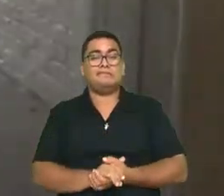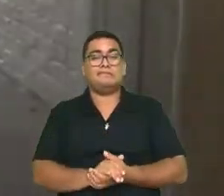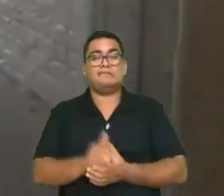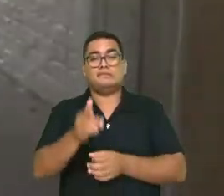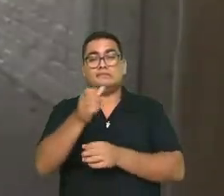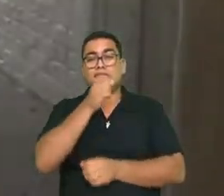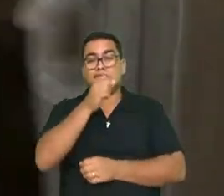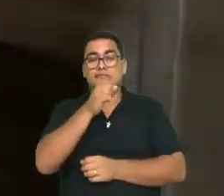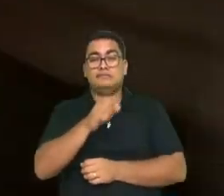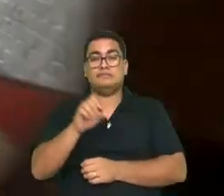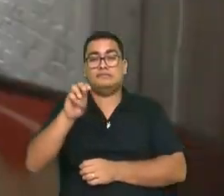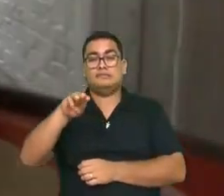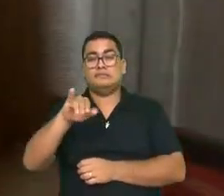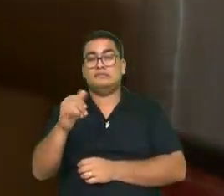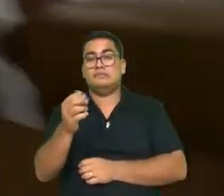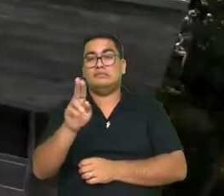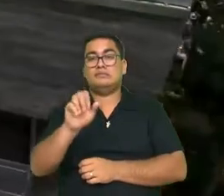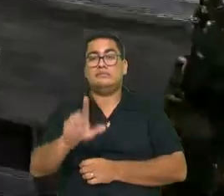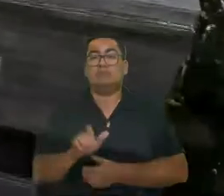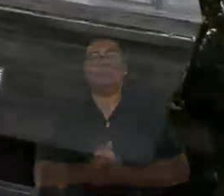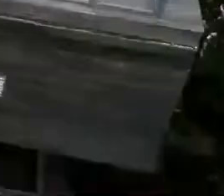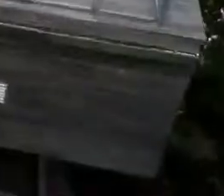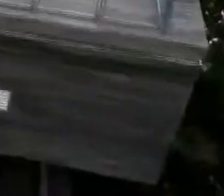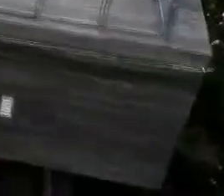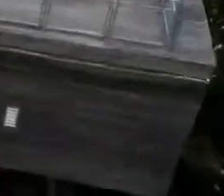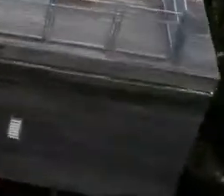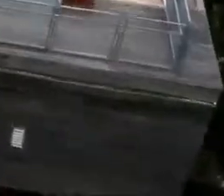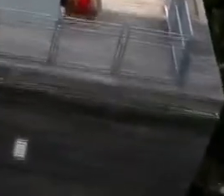el canal parlamentario les informó Miguel Carranza Mena.